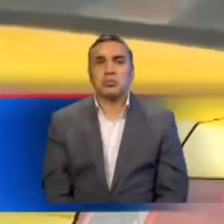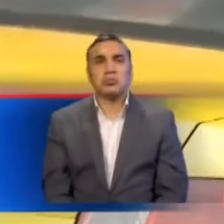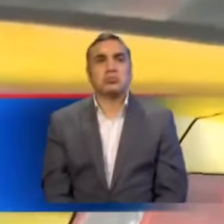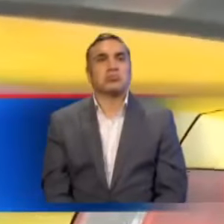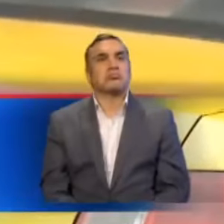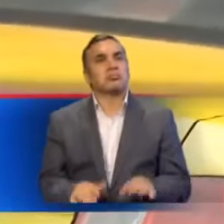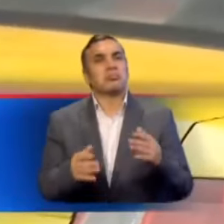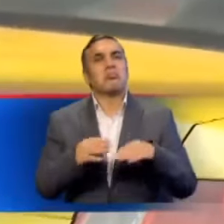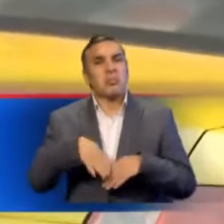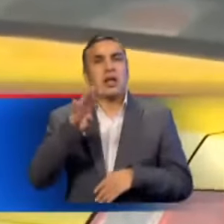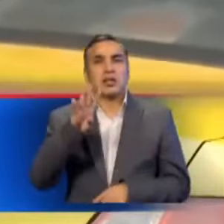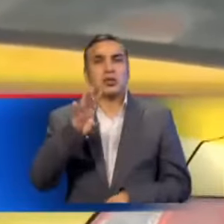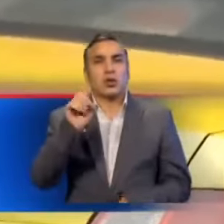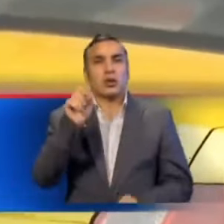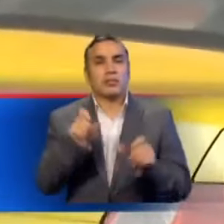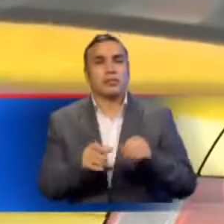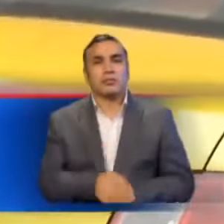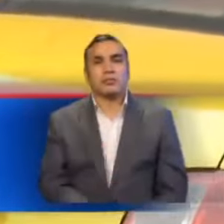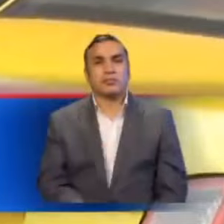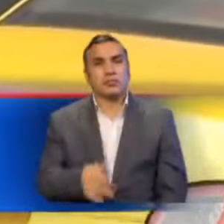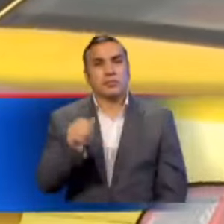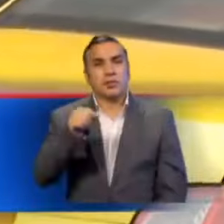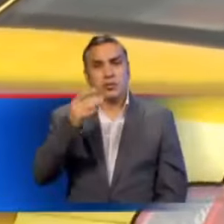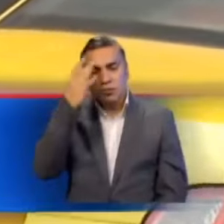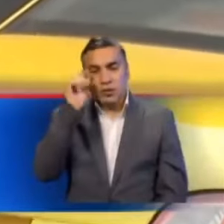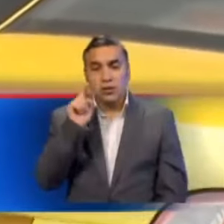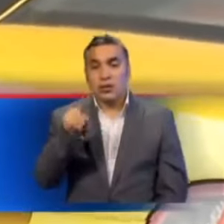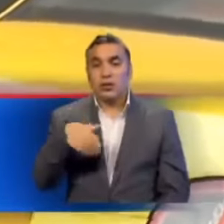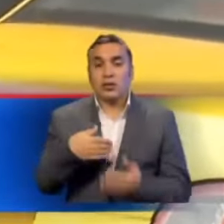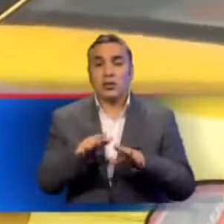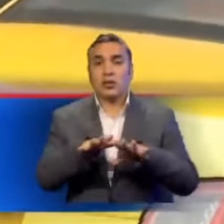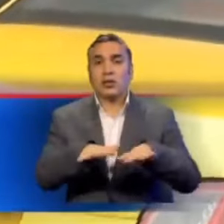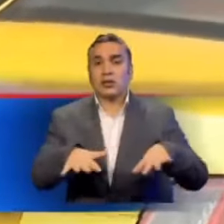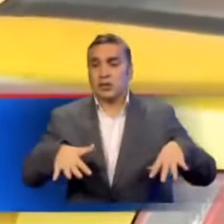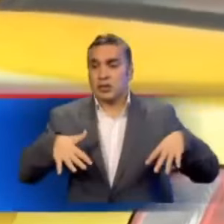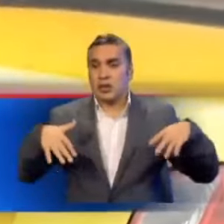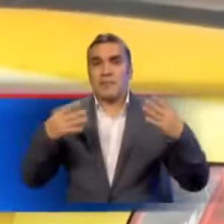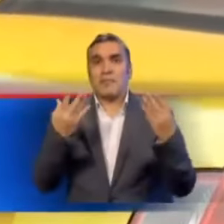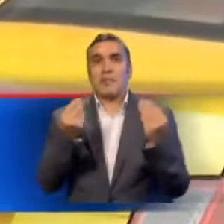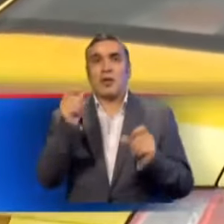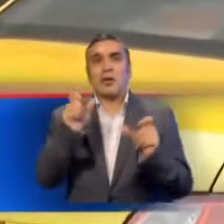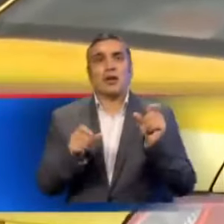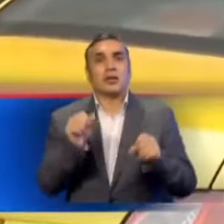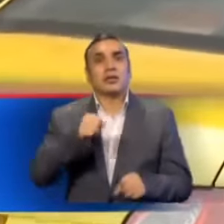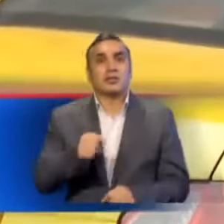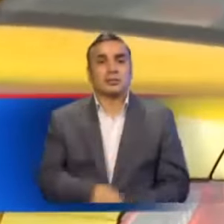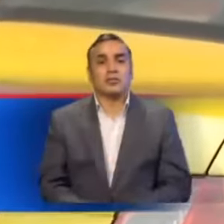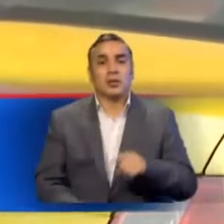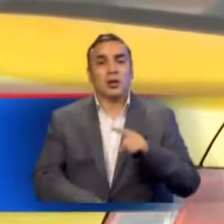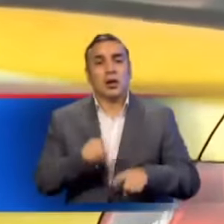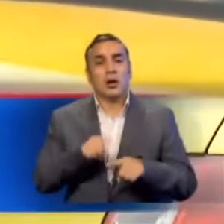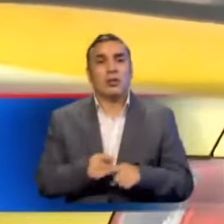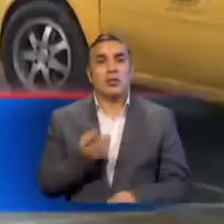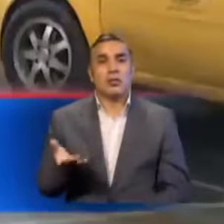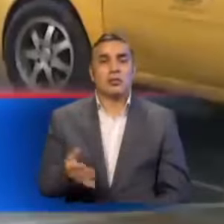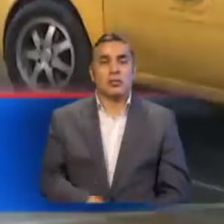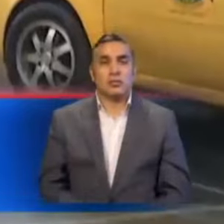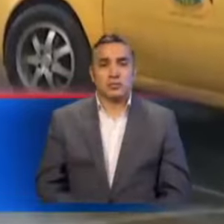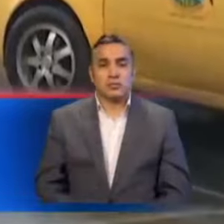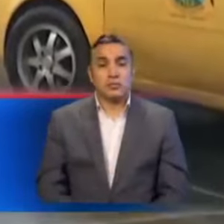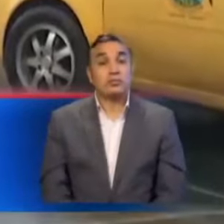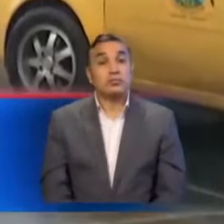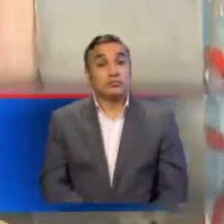Posible más de 40. ¿Más de 40? Sí, porque mire, de allá hasta por allá todo estaba la gente, lleno. Sí, eran amigos de él, del finado.